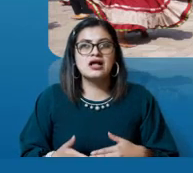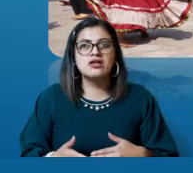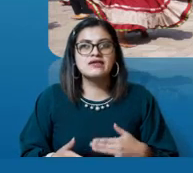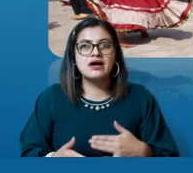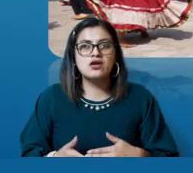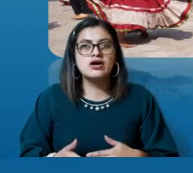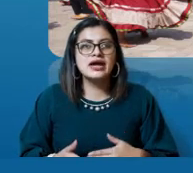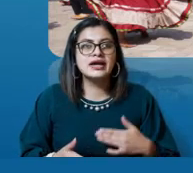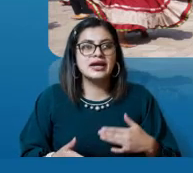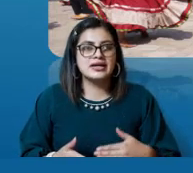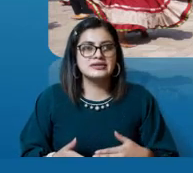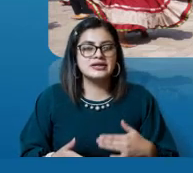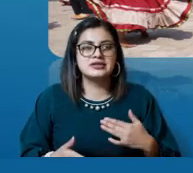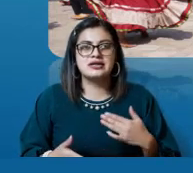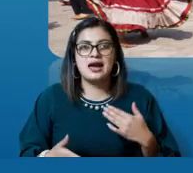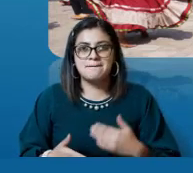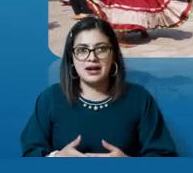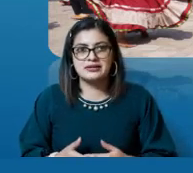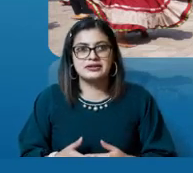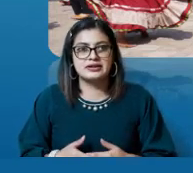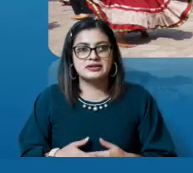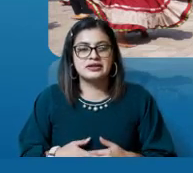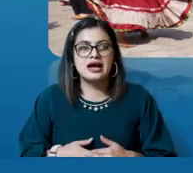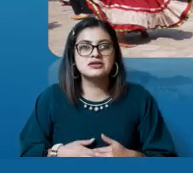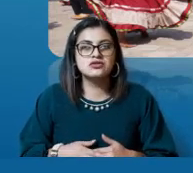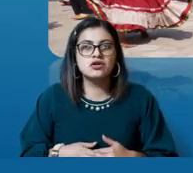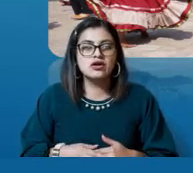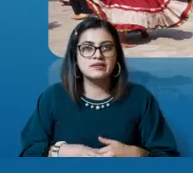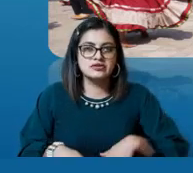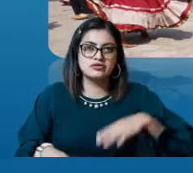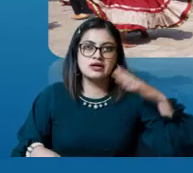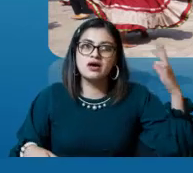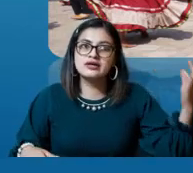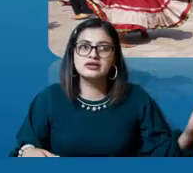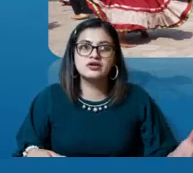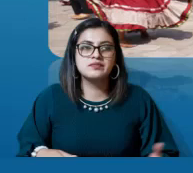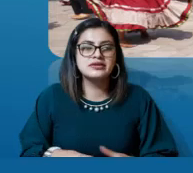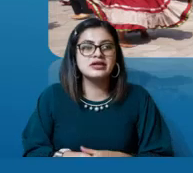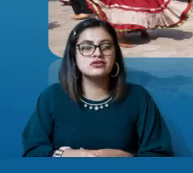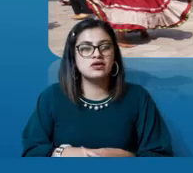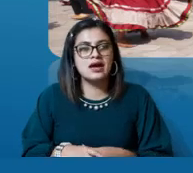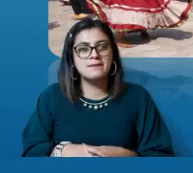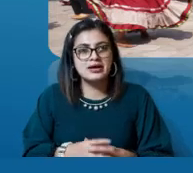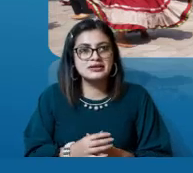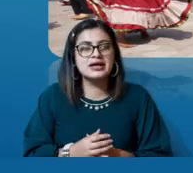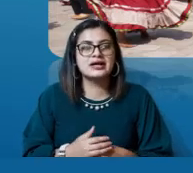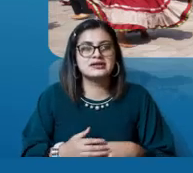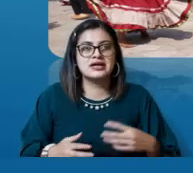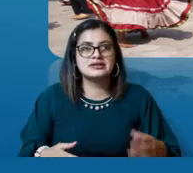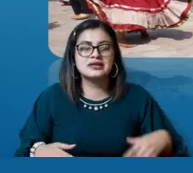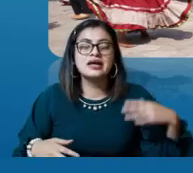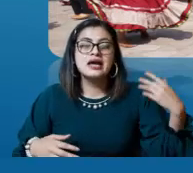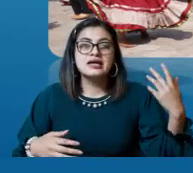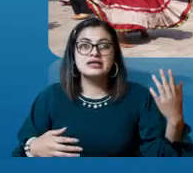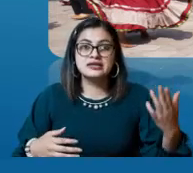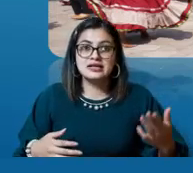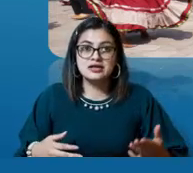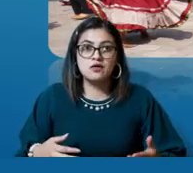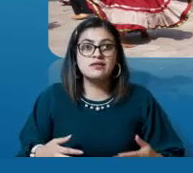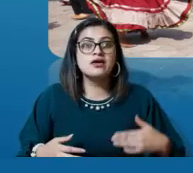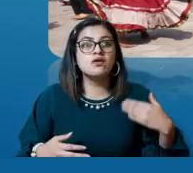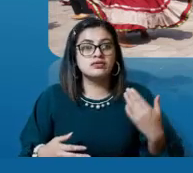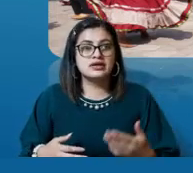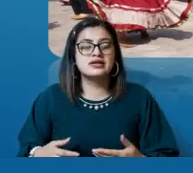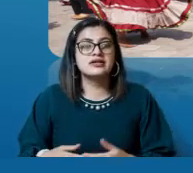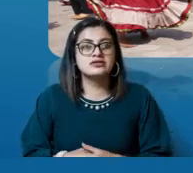al legado de valores, creencias y las prácticas, que ya es todo lo que mencionamos anteriormente, todas las prácticas que se hacen y que